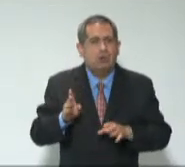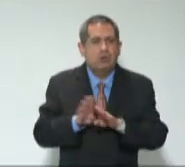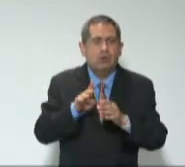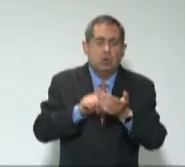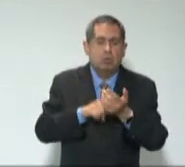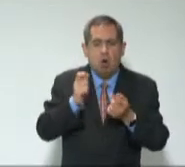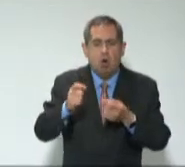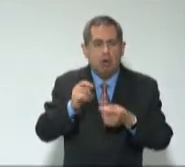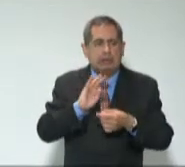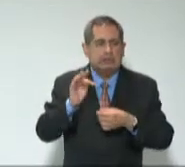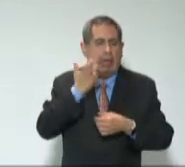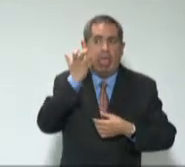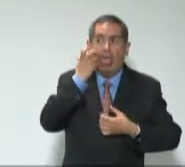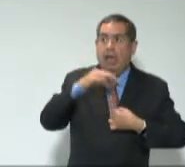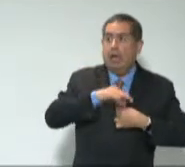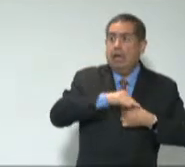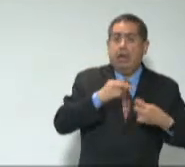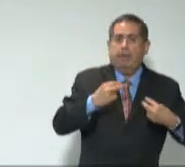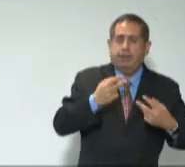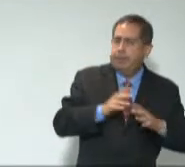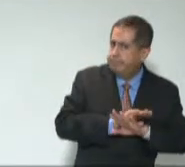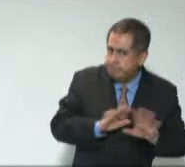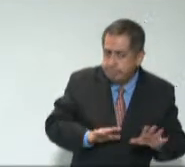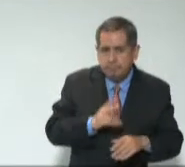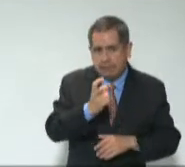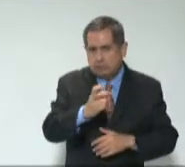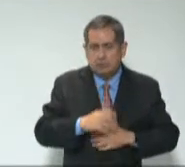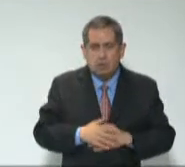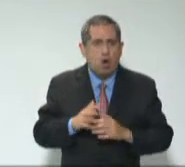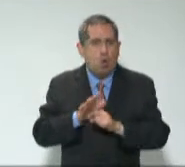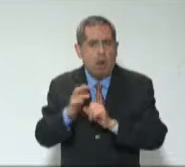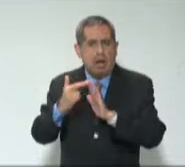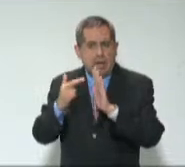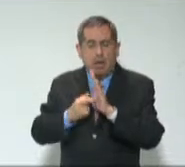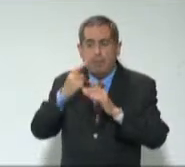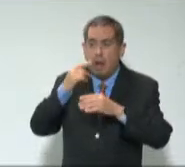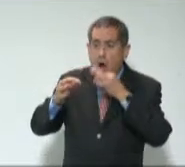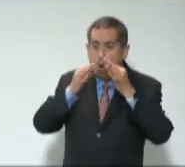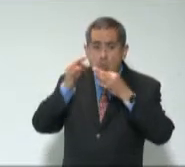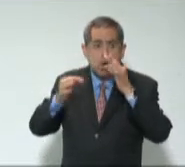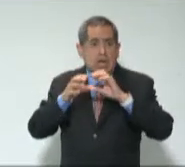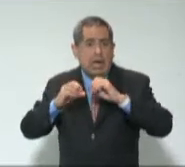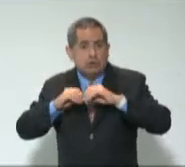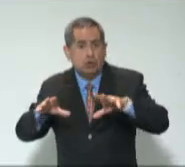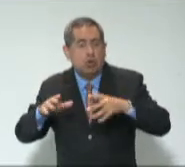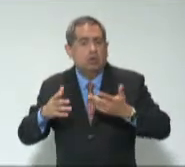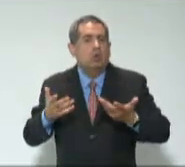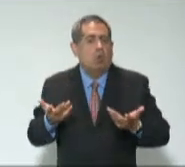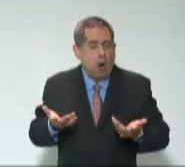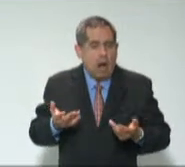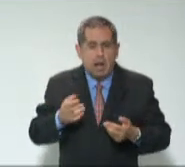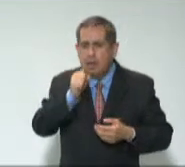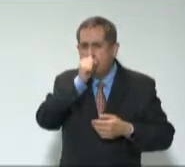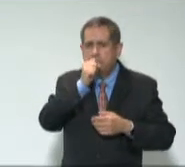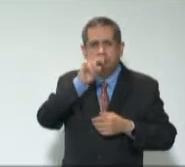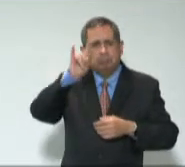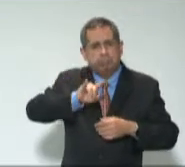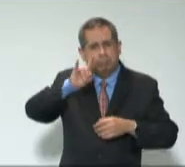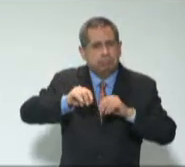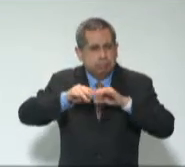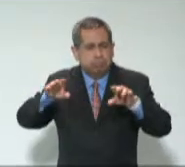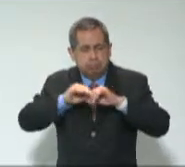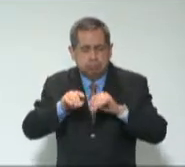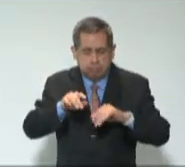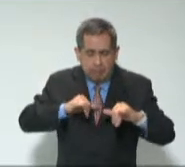inclusive electoral del asunto eh las medidas de comunicación y de información las infografías las las